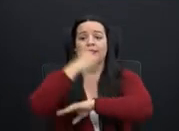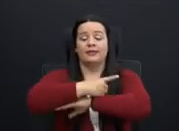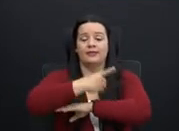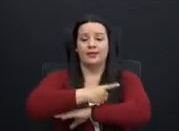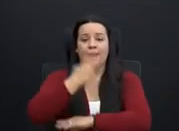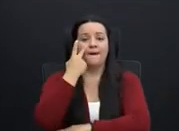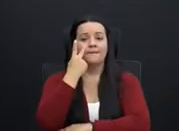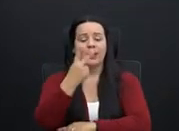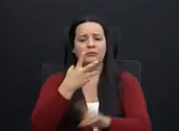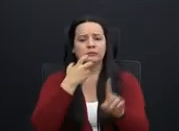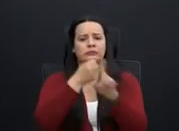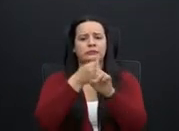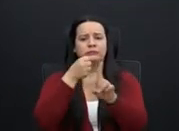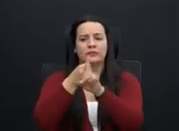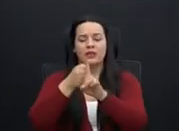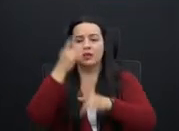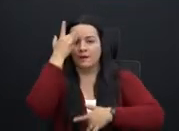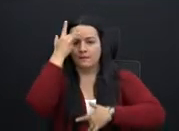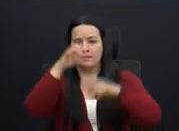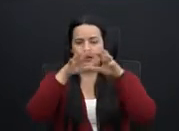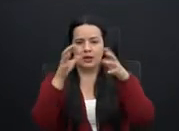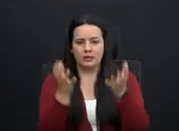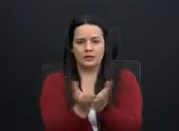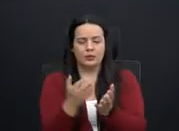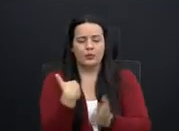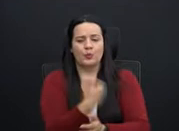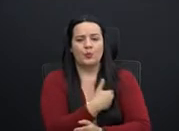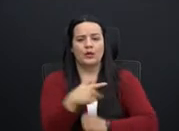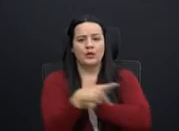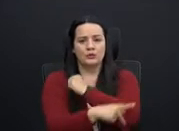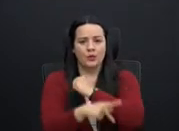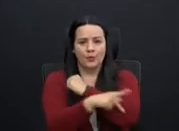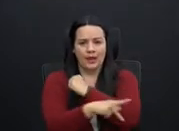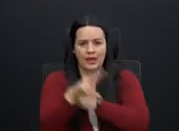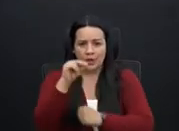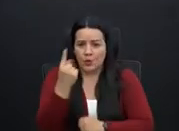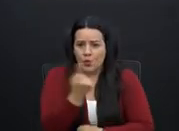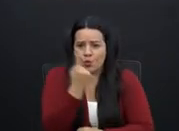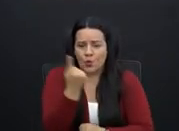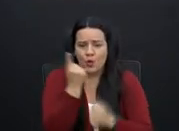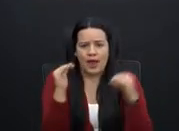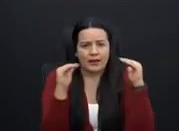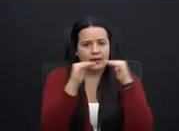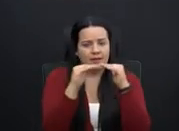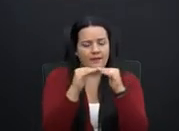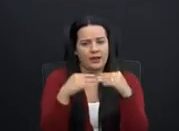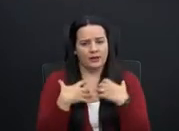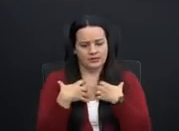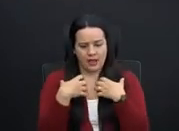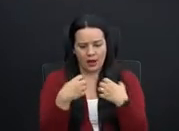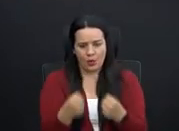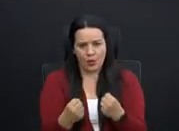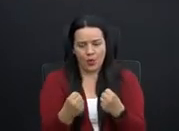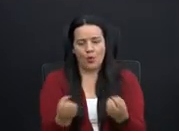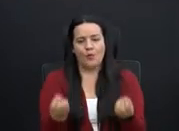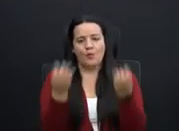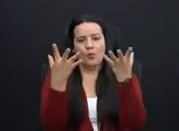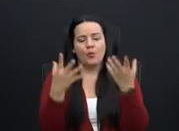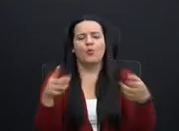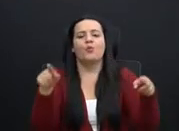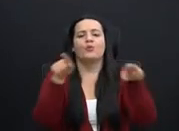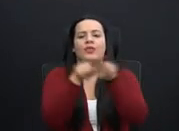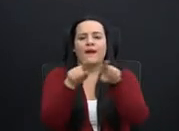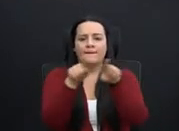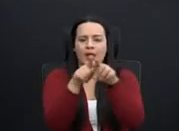más los golpes de esta pandemia en nuestro país. Y no solo a nivel de salud pública, sino también a